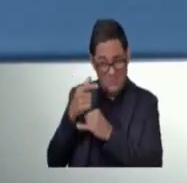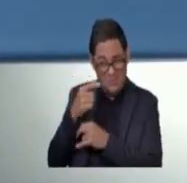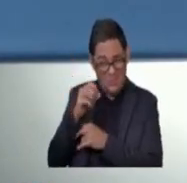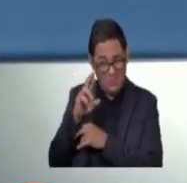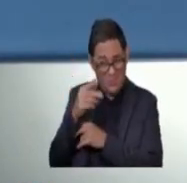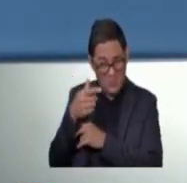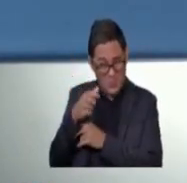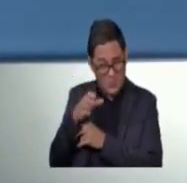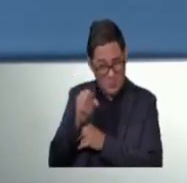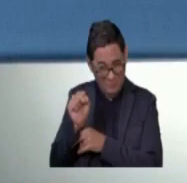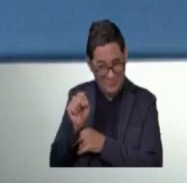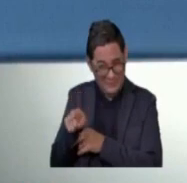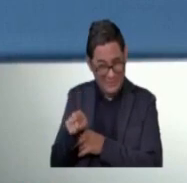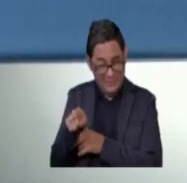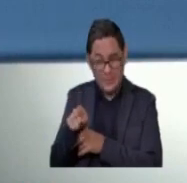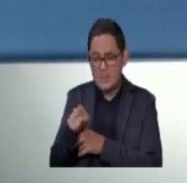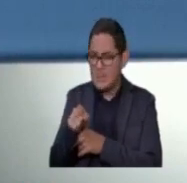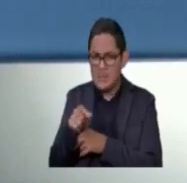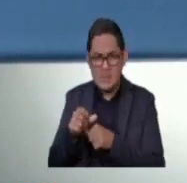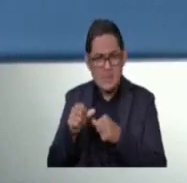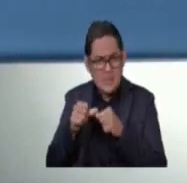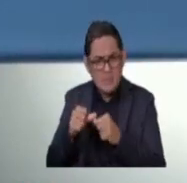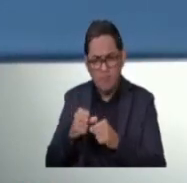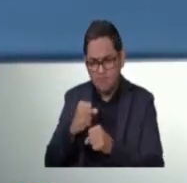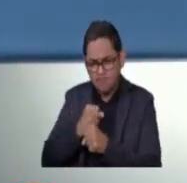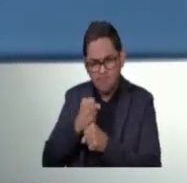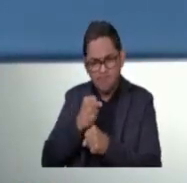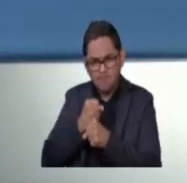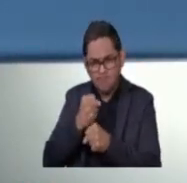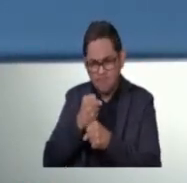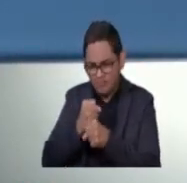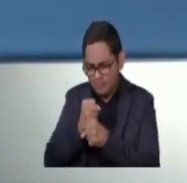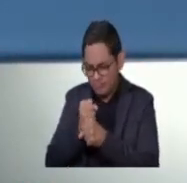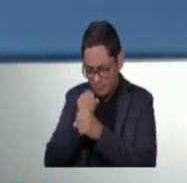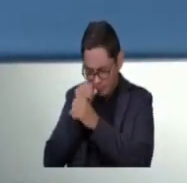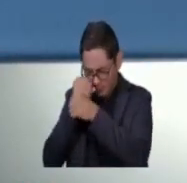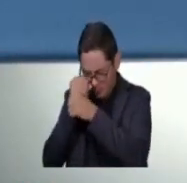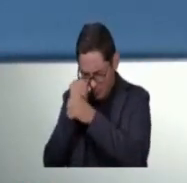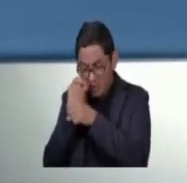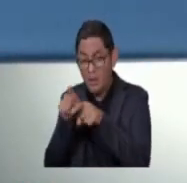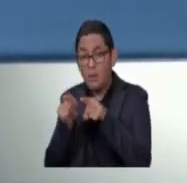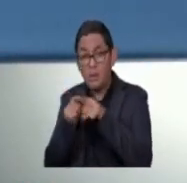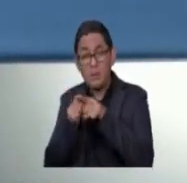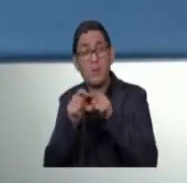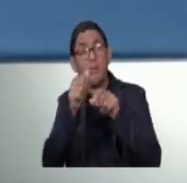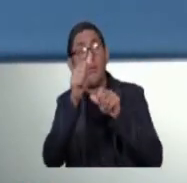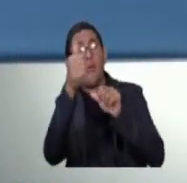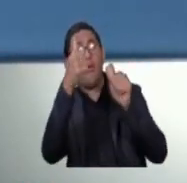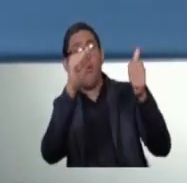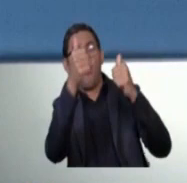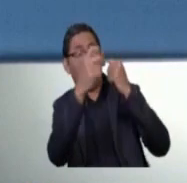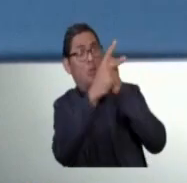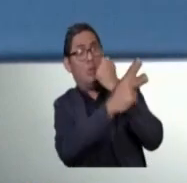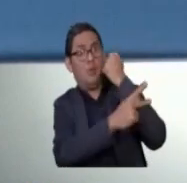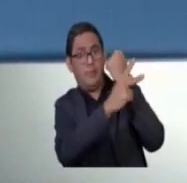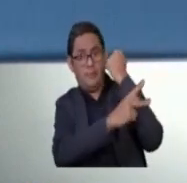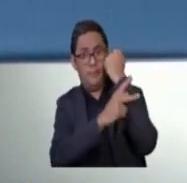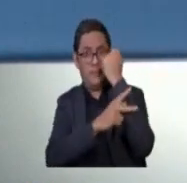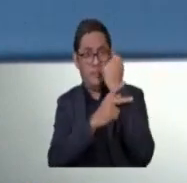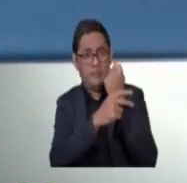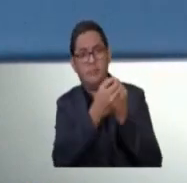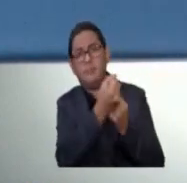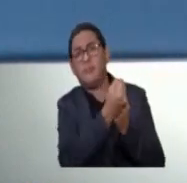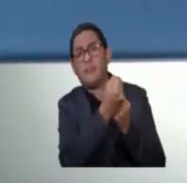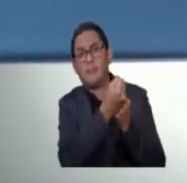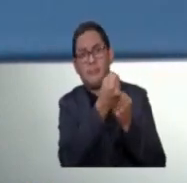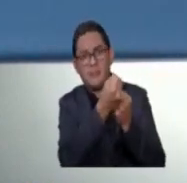apoyará con sus servicios a países hermanos de centroamérica y del caribe en la